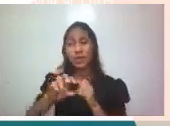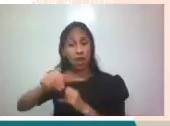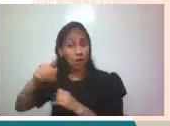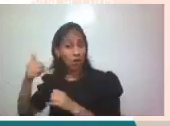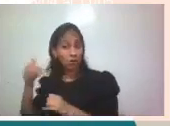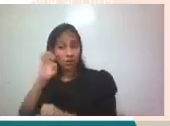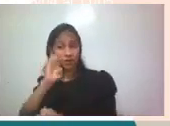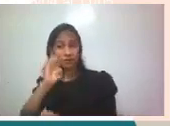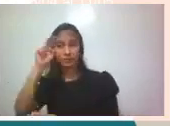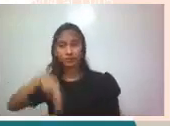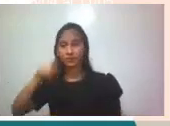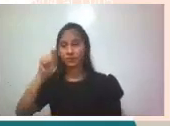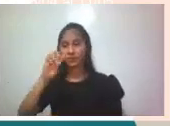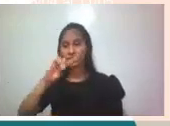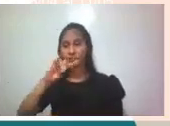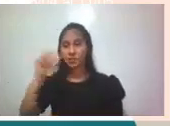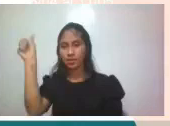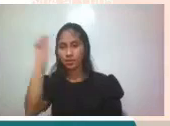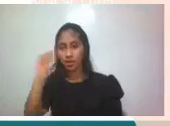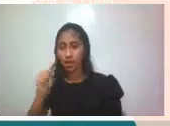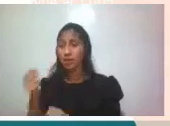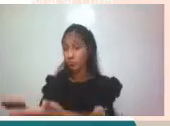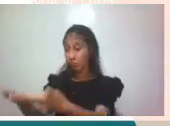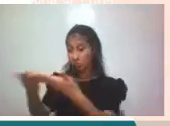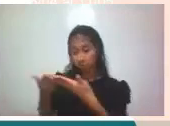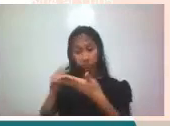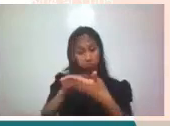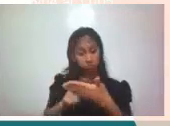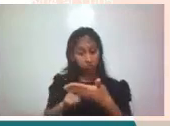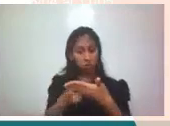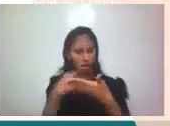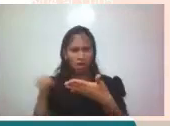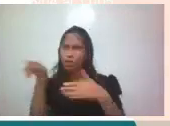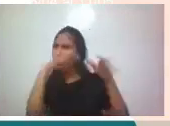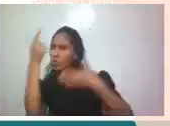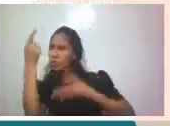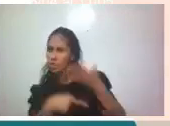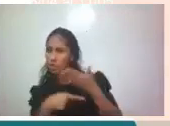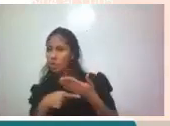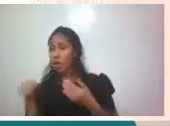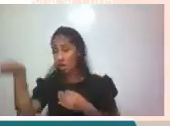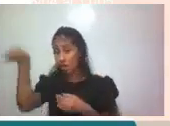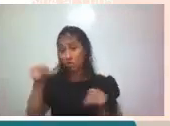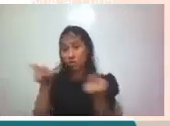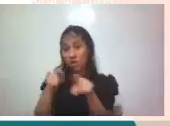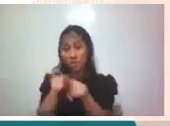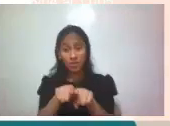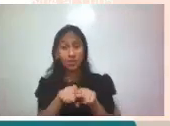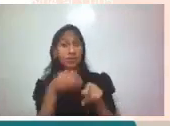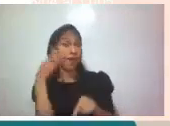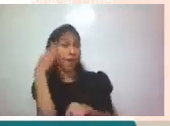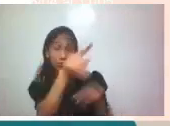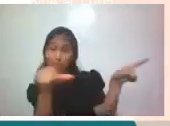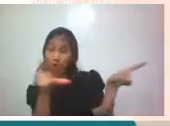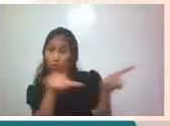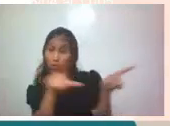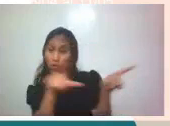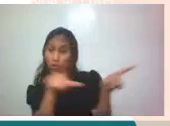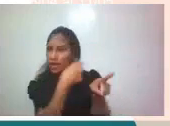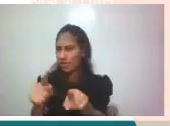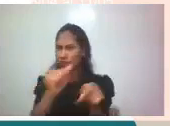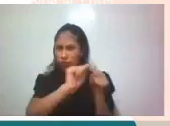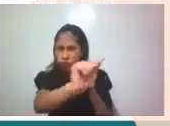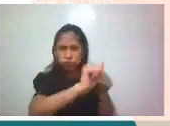Estado en el trabajo con los pueblos indígenas. Para nosotros es fundamental estos espacios de intercambio